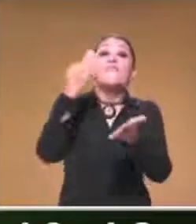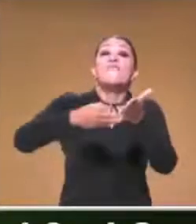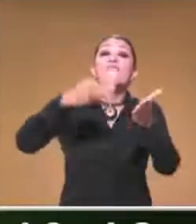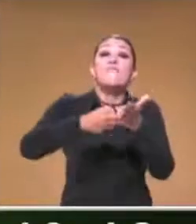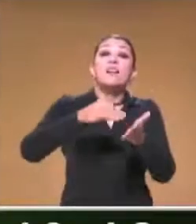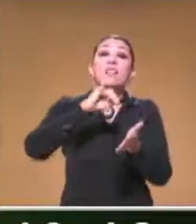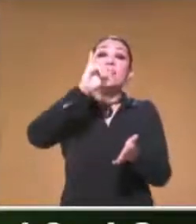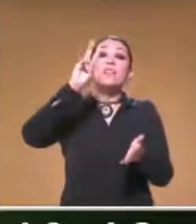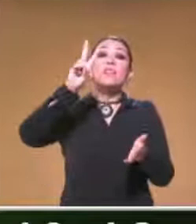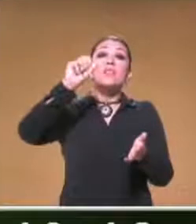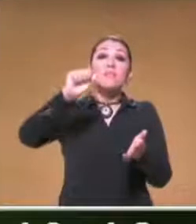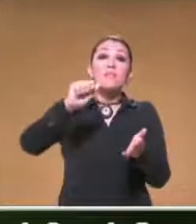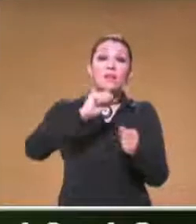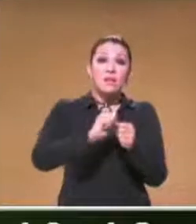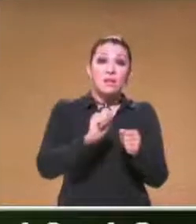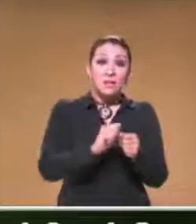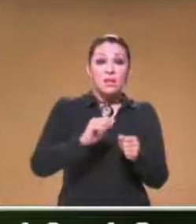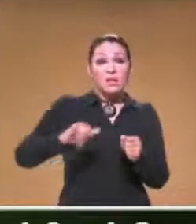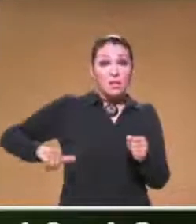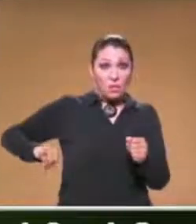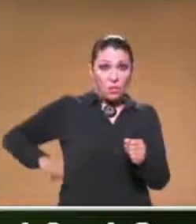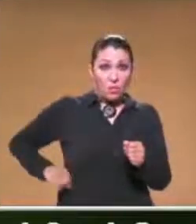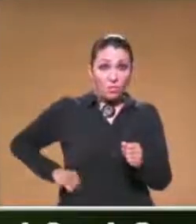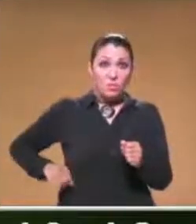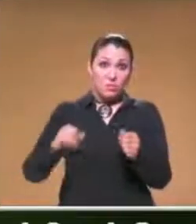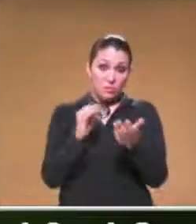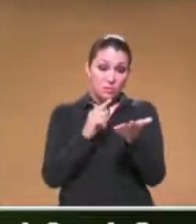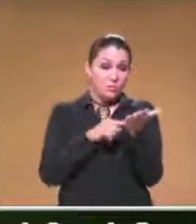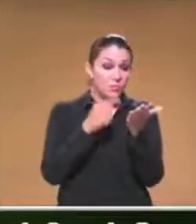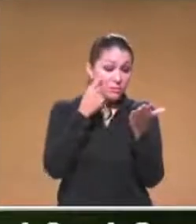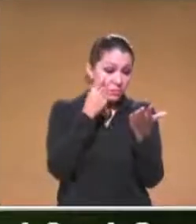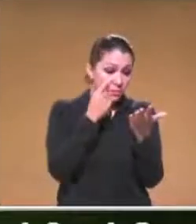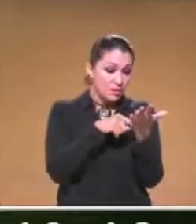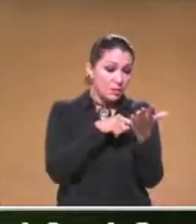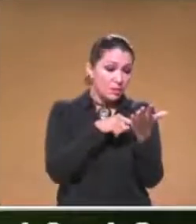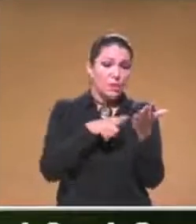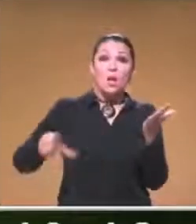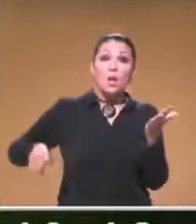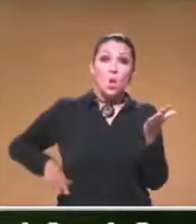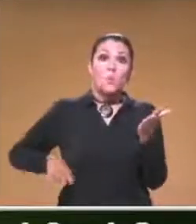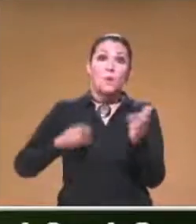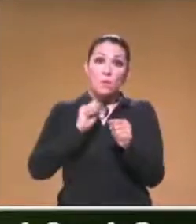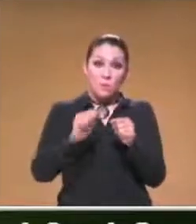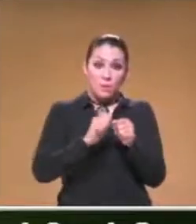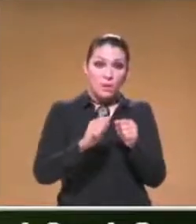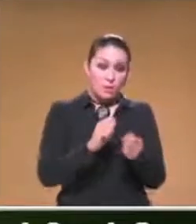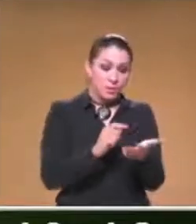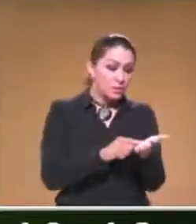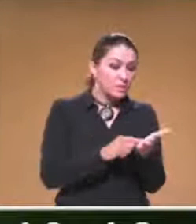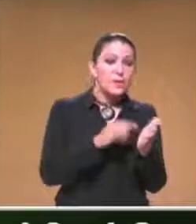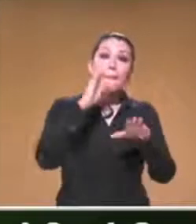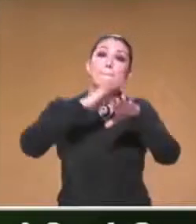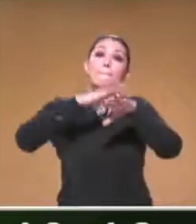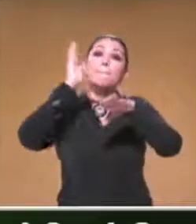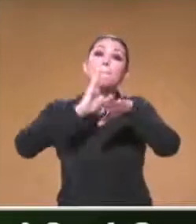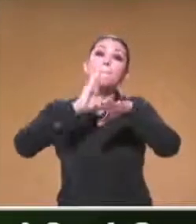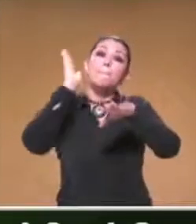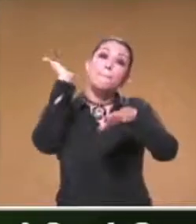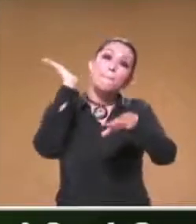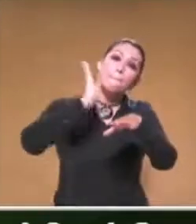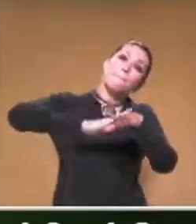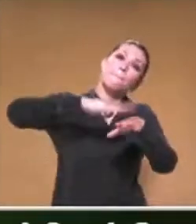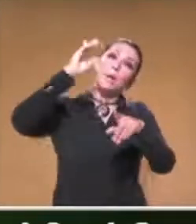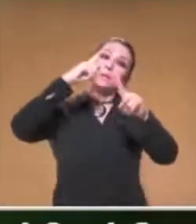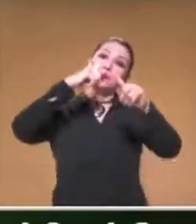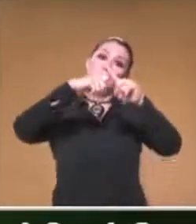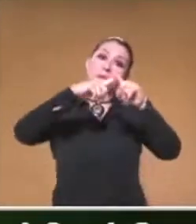ese mini split ya con el descuento, pero también con el IVA. ¿Qué tendría que hacer? Bueno, pues lo que tendría que hacer sería